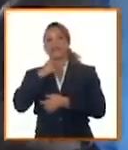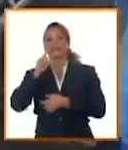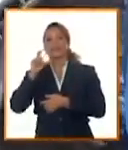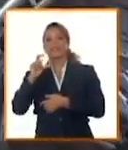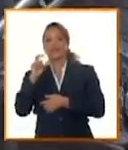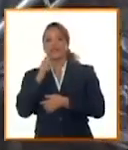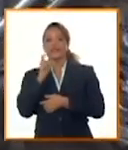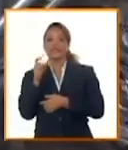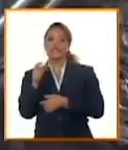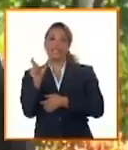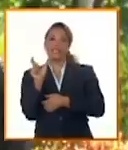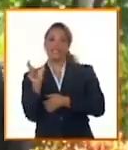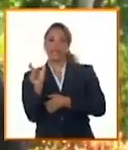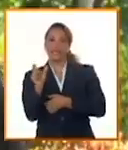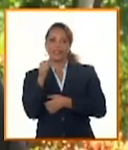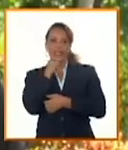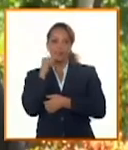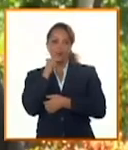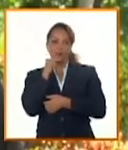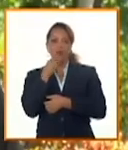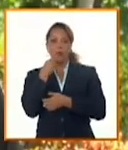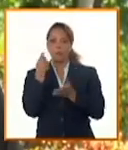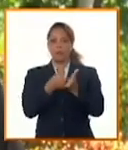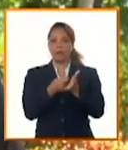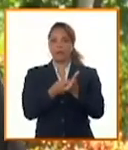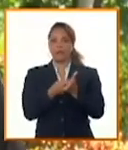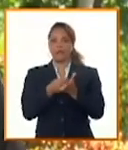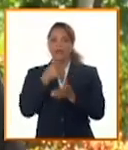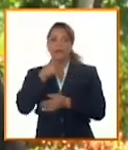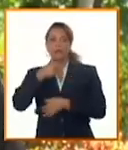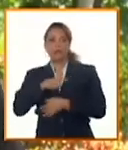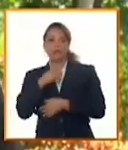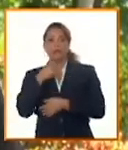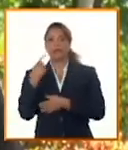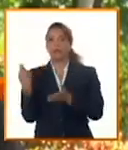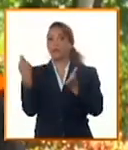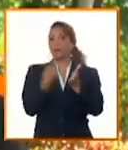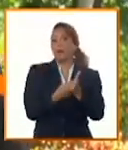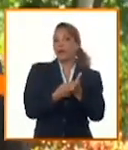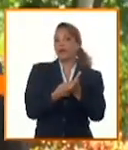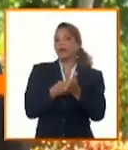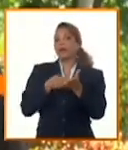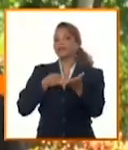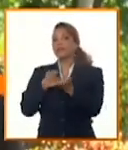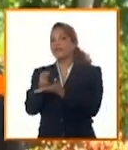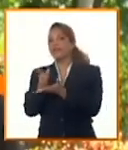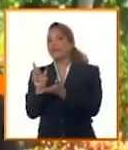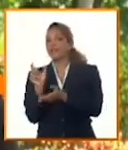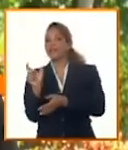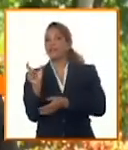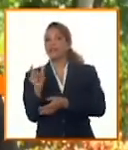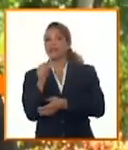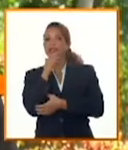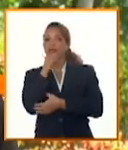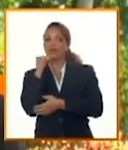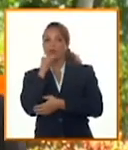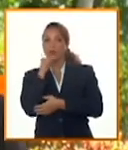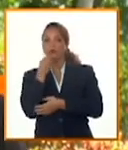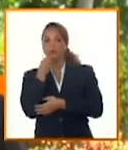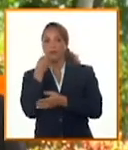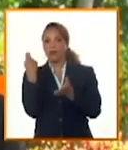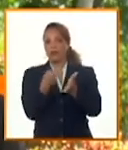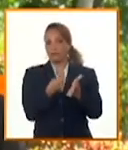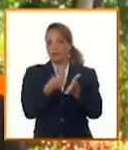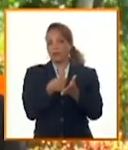lo que ellos tengan que pagar en insumo no tienen que traer efectivo lo pagan a través de la de las tarjetas magnéticas y